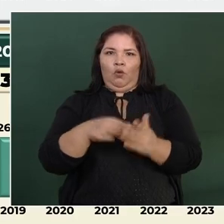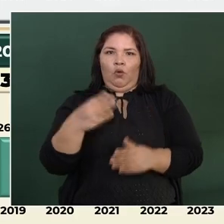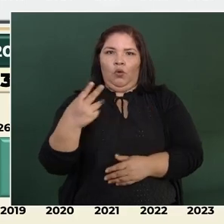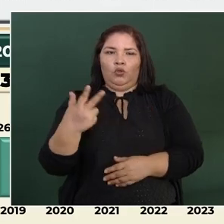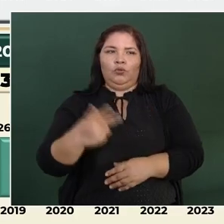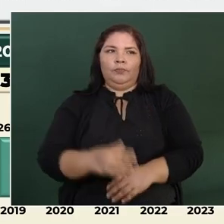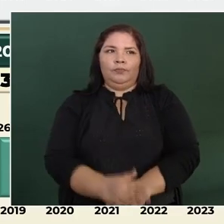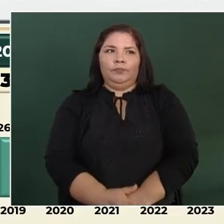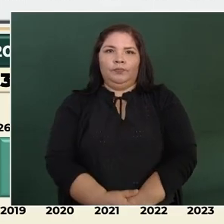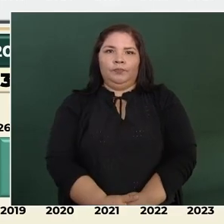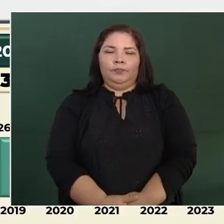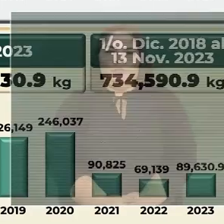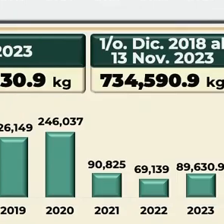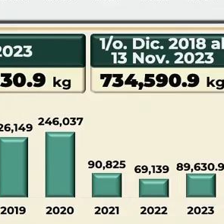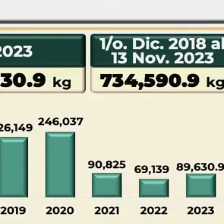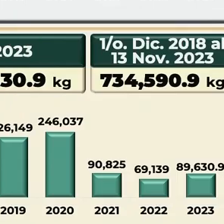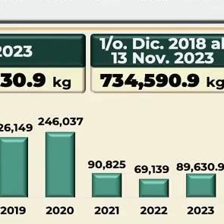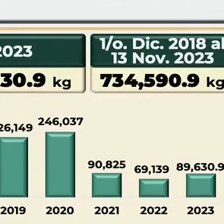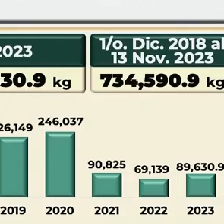va del año,